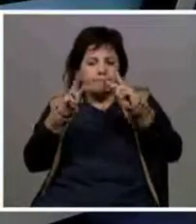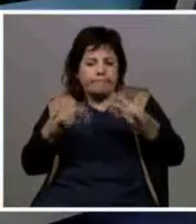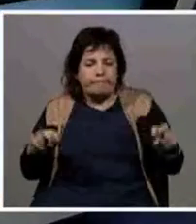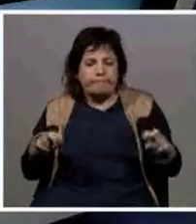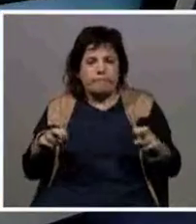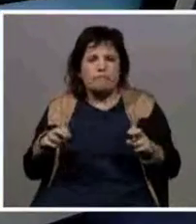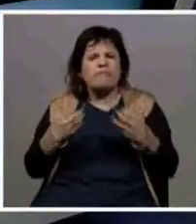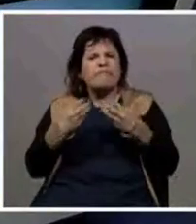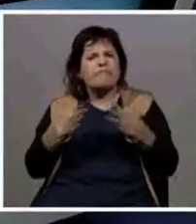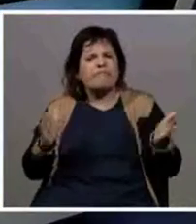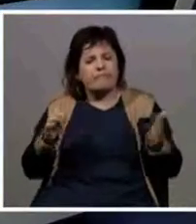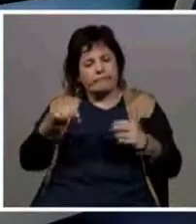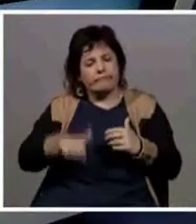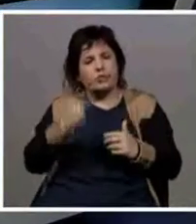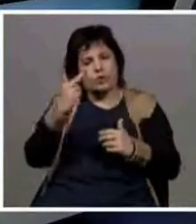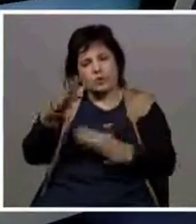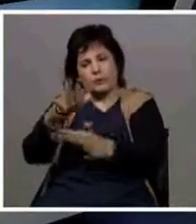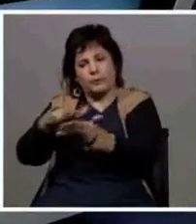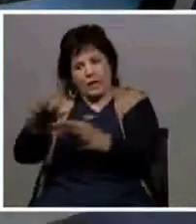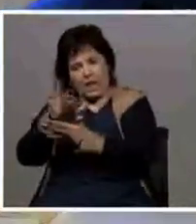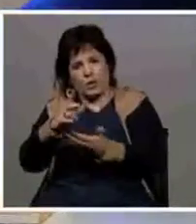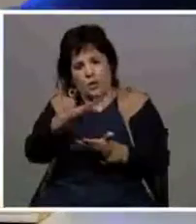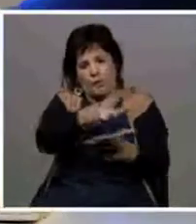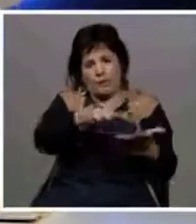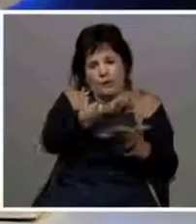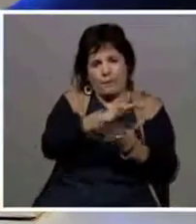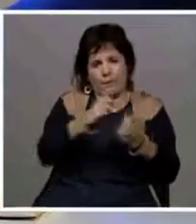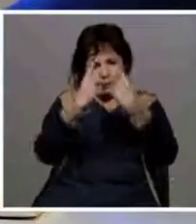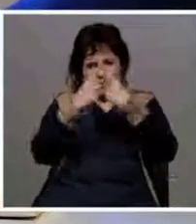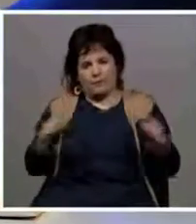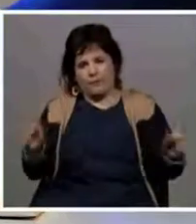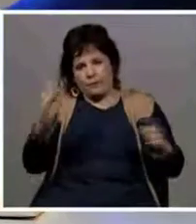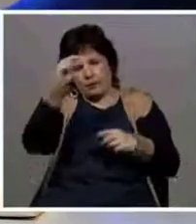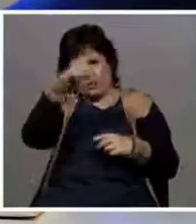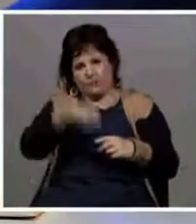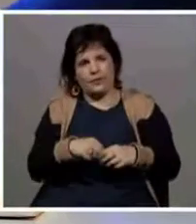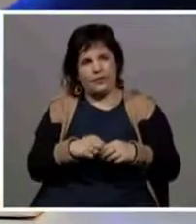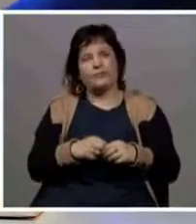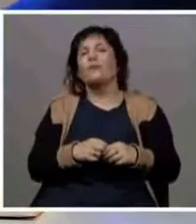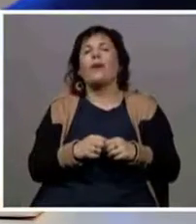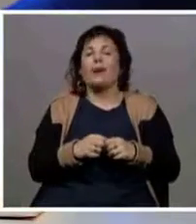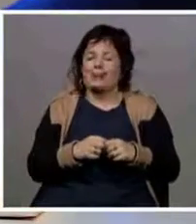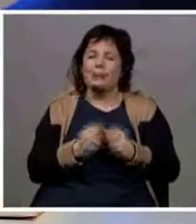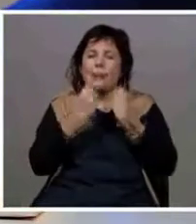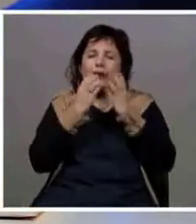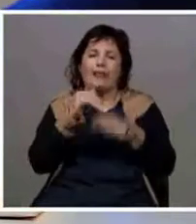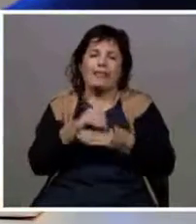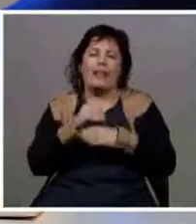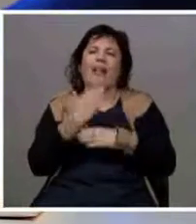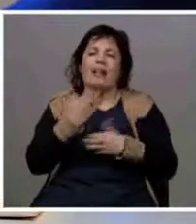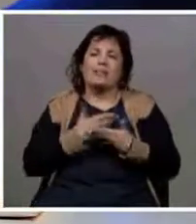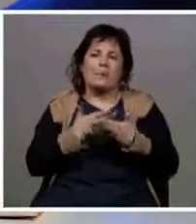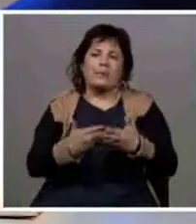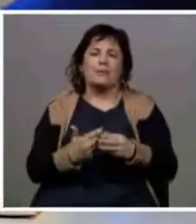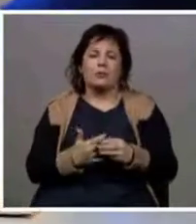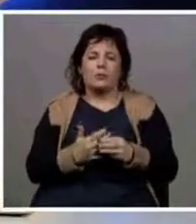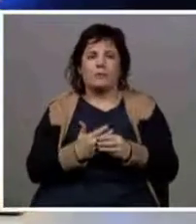tiene su pie aquí en dos barrios de montevideo buenas tardes muchas gracias por la invitación